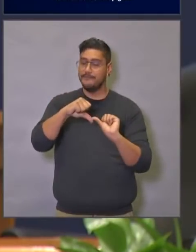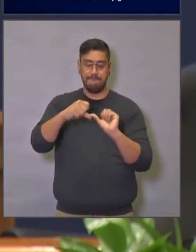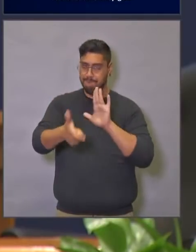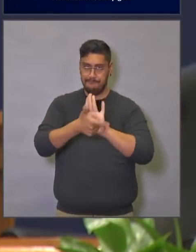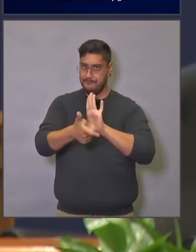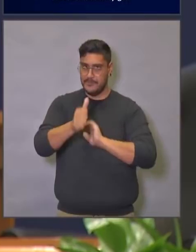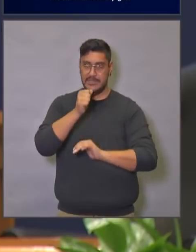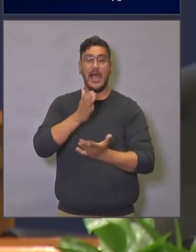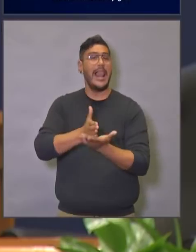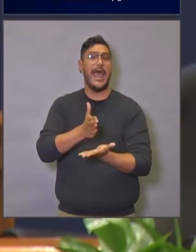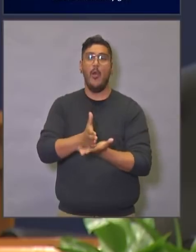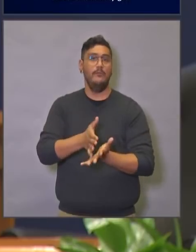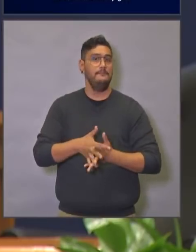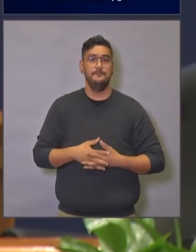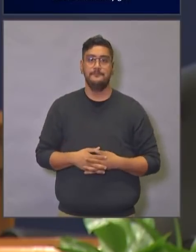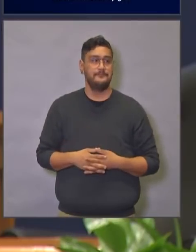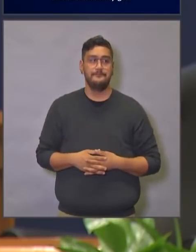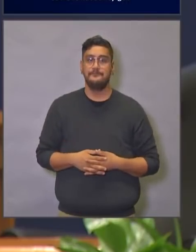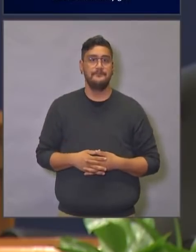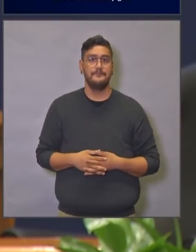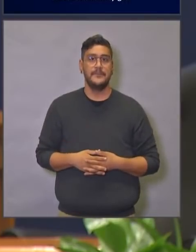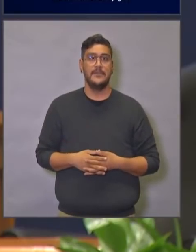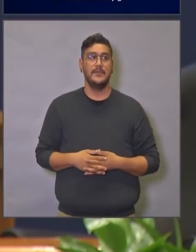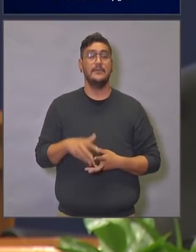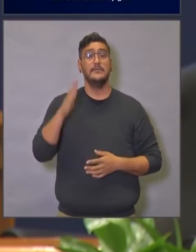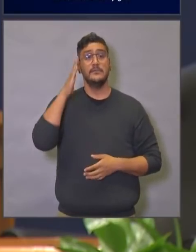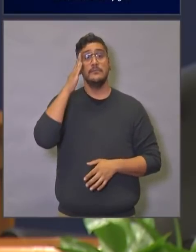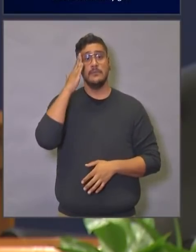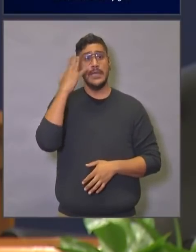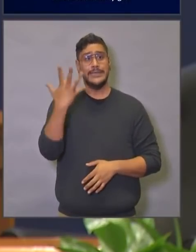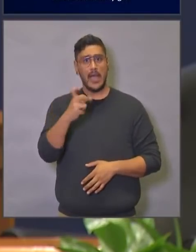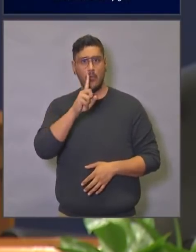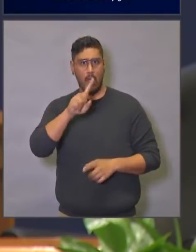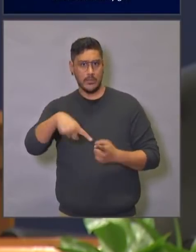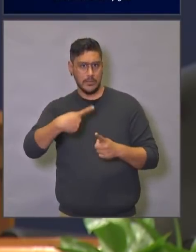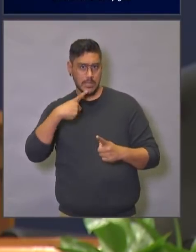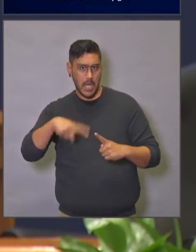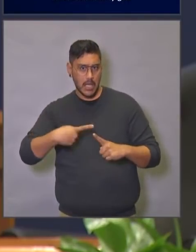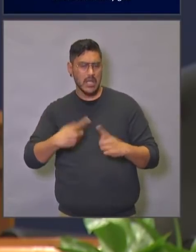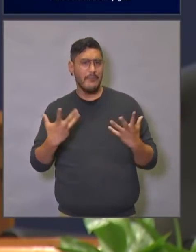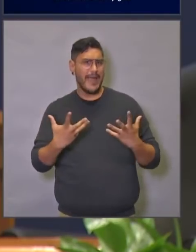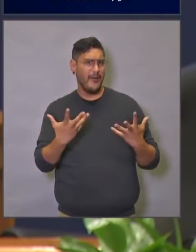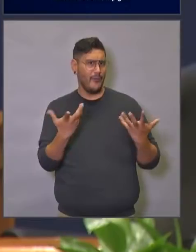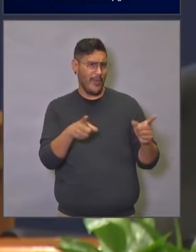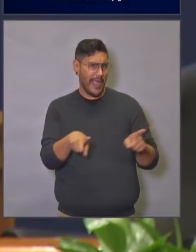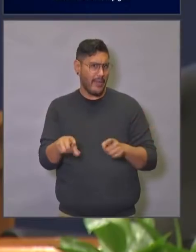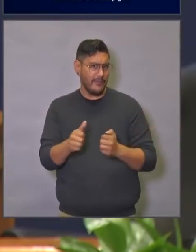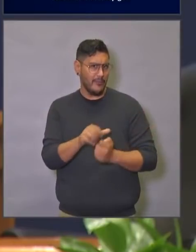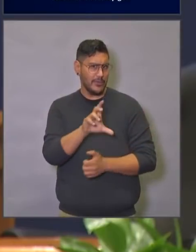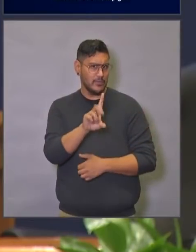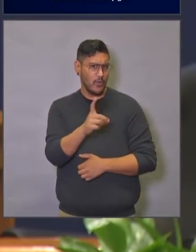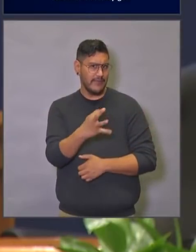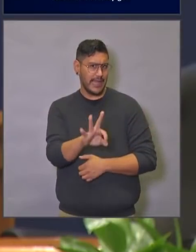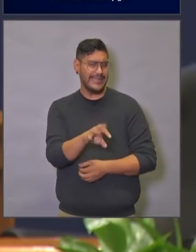Ahora nos gustaría hablar acerca de lo que sabemos sobre COVID-19 en los niños. First slide, please.